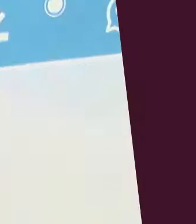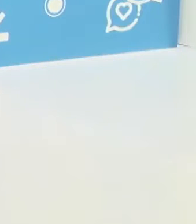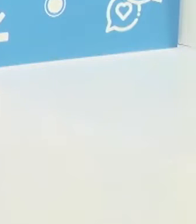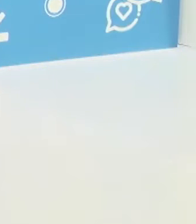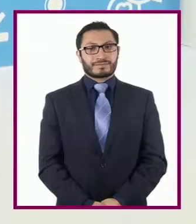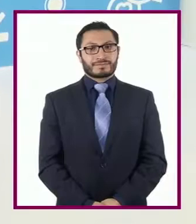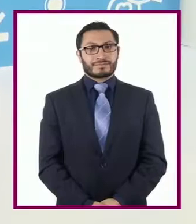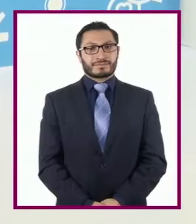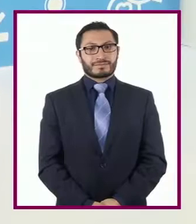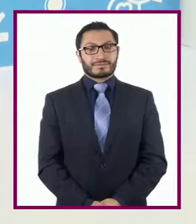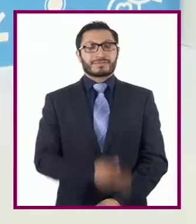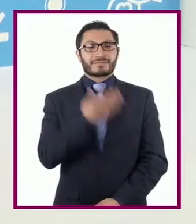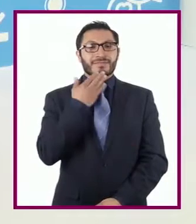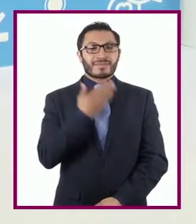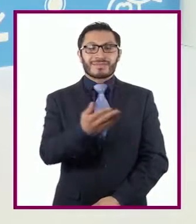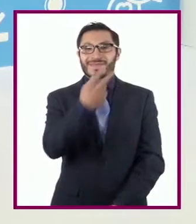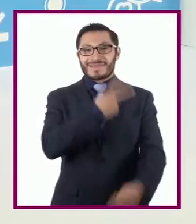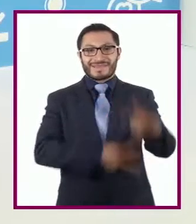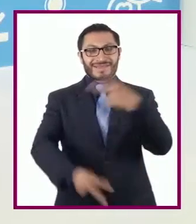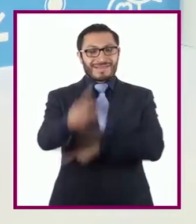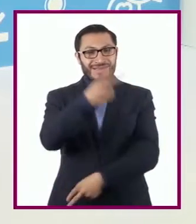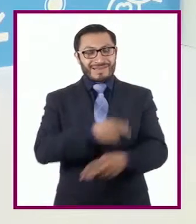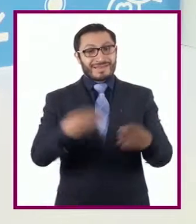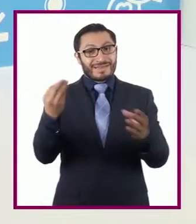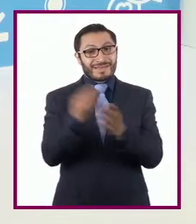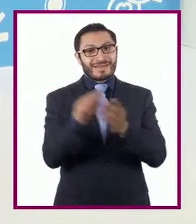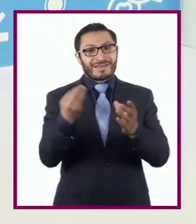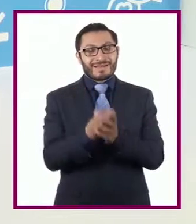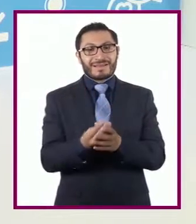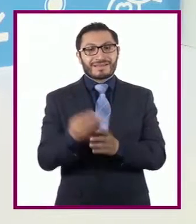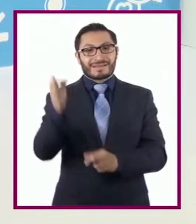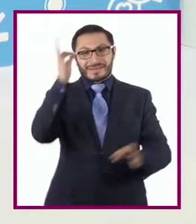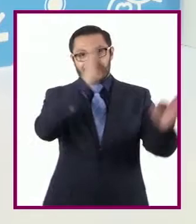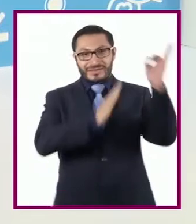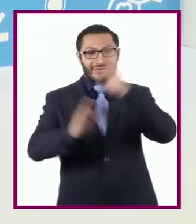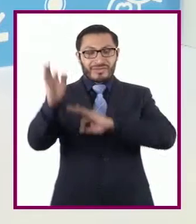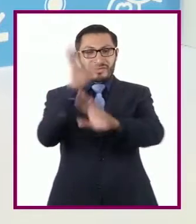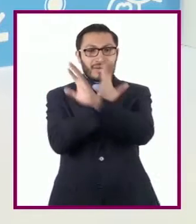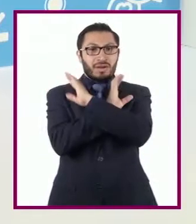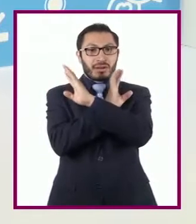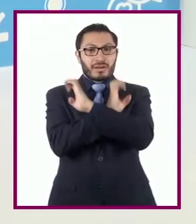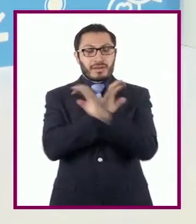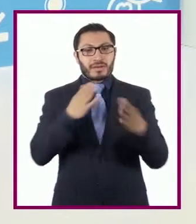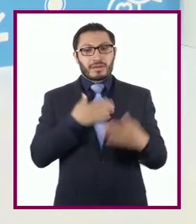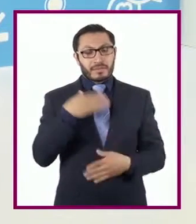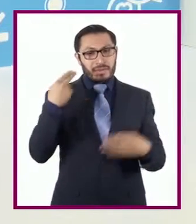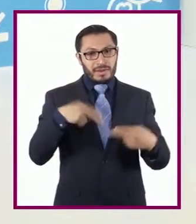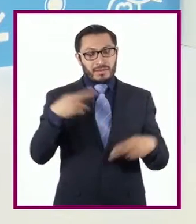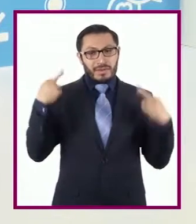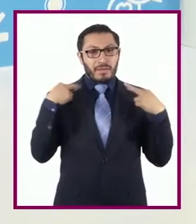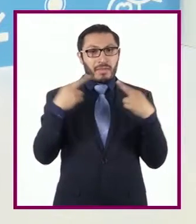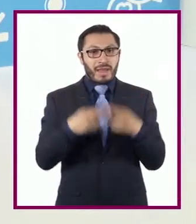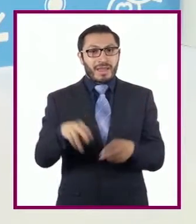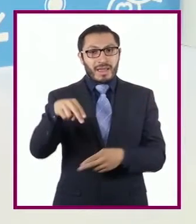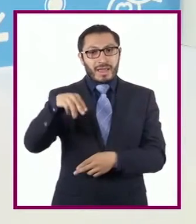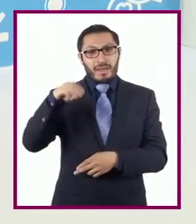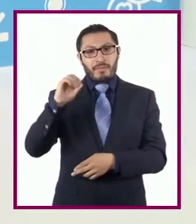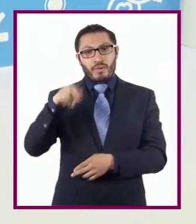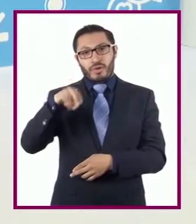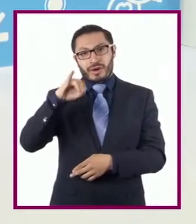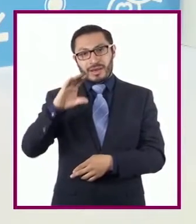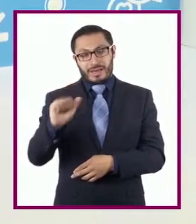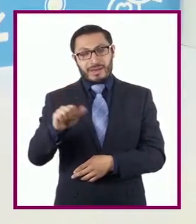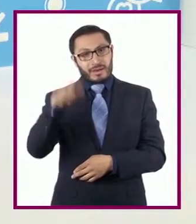Les doy la más cordial bienvenida a la asignatura de Formación Cívica y Ética. Soy la maestra Mónica Jiménez. Espero que se